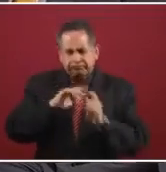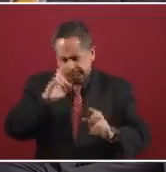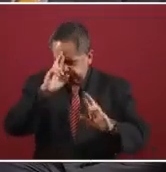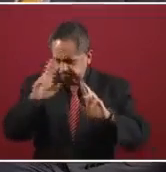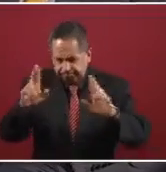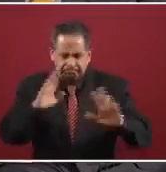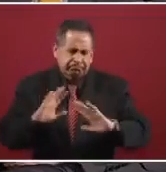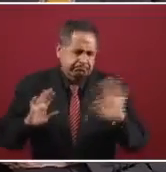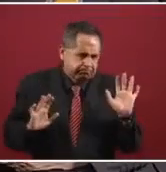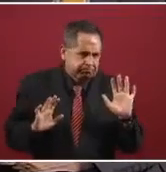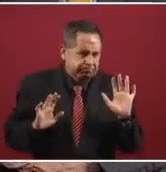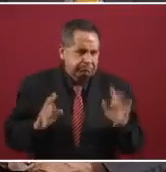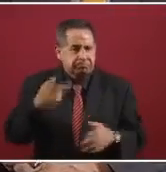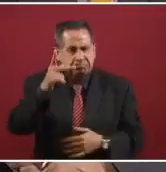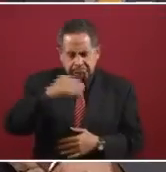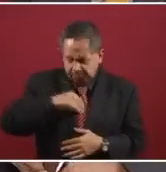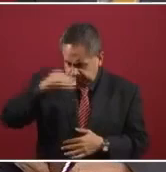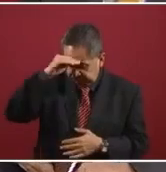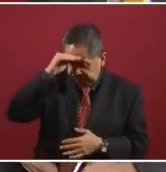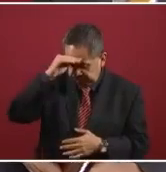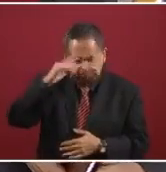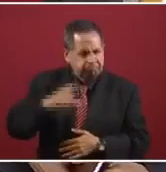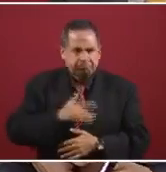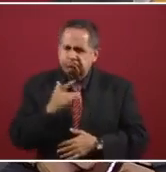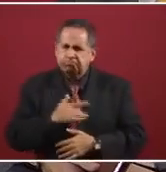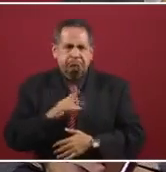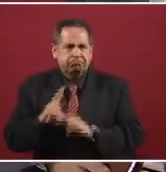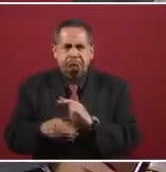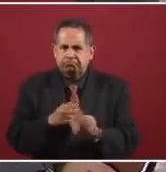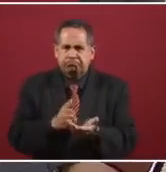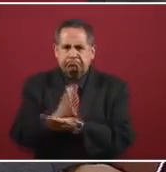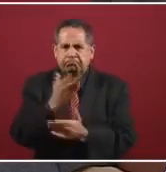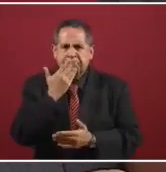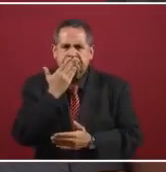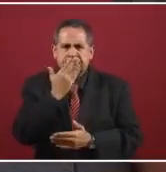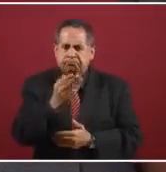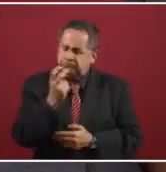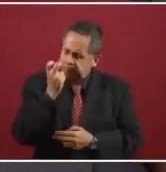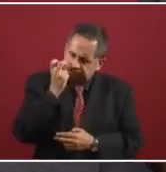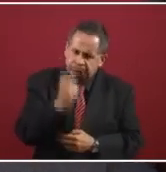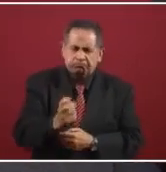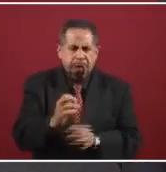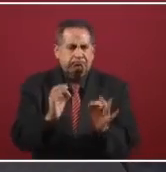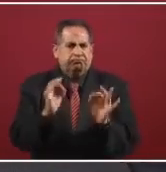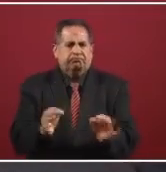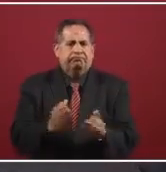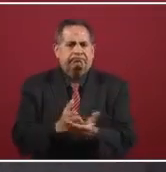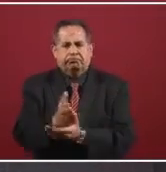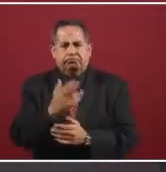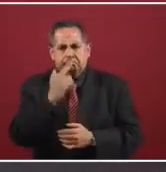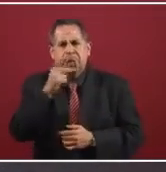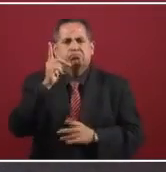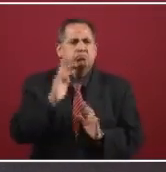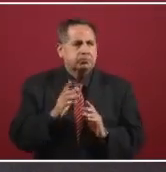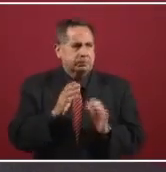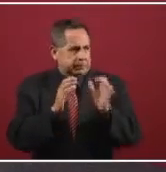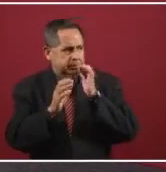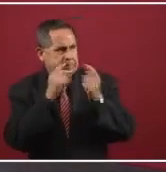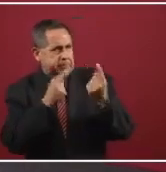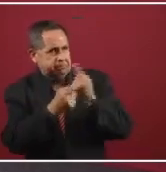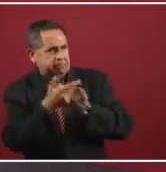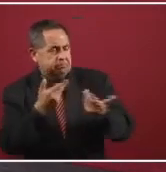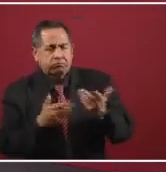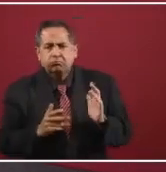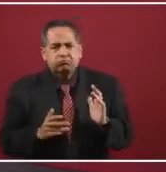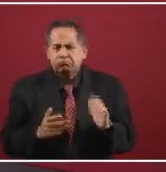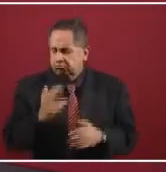pero pensamos que fue lo mejor el que